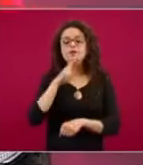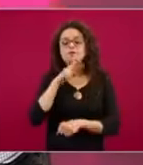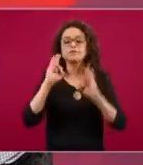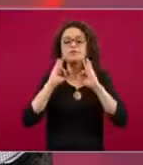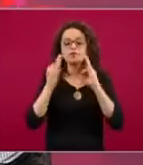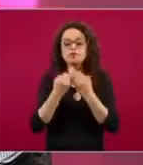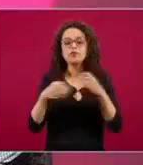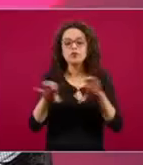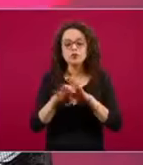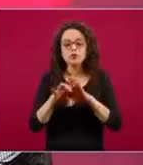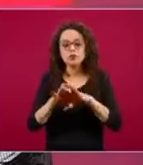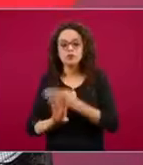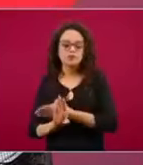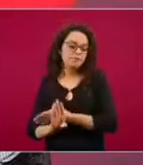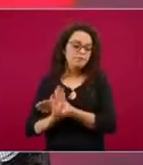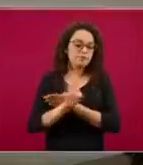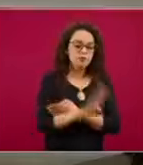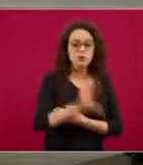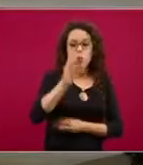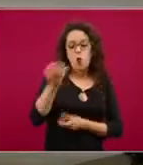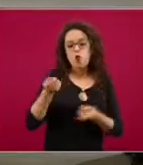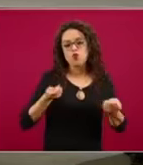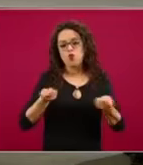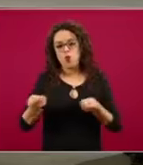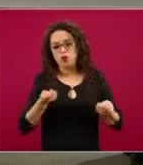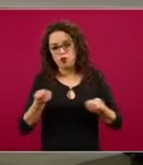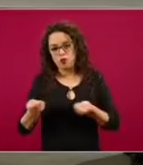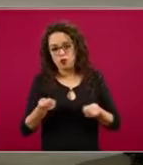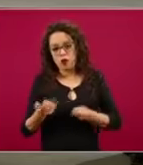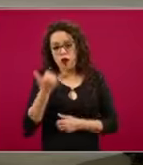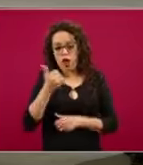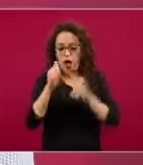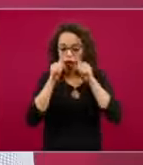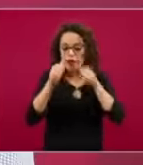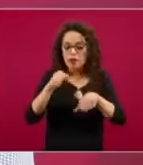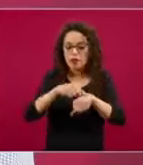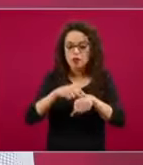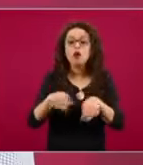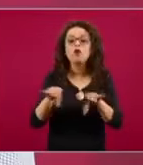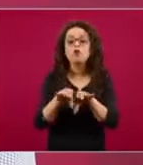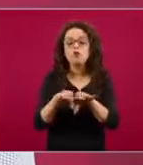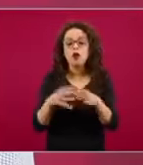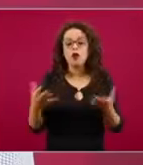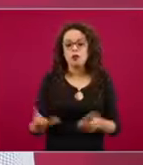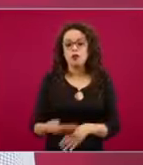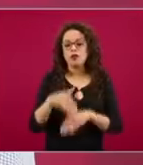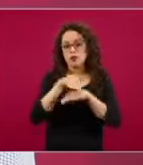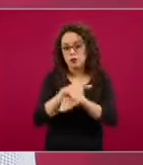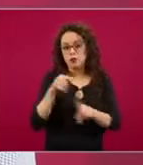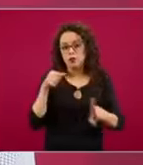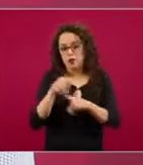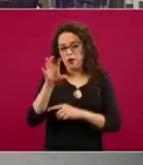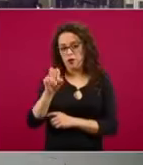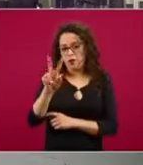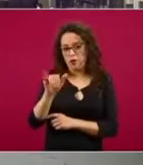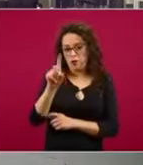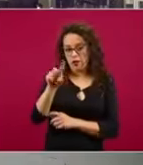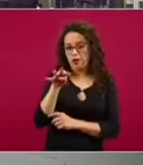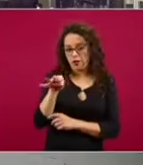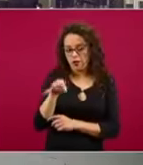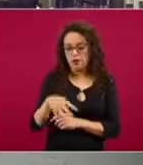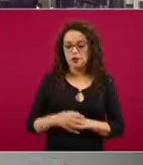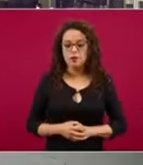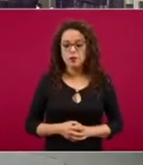prevenir, en su momento controlar, y el tema de la atención médica que tiene que ver con COVID-19. En relación